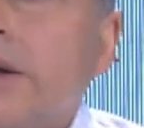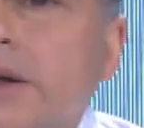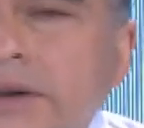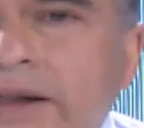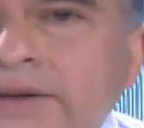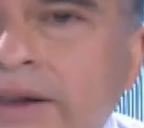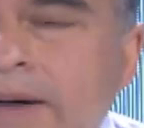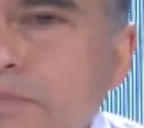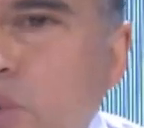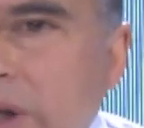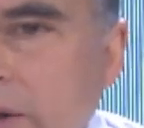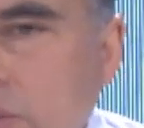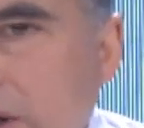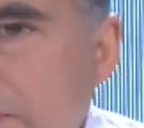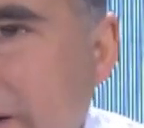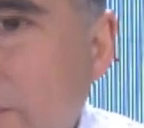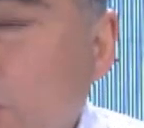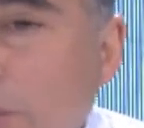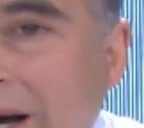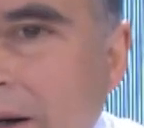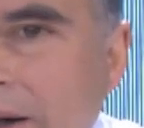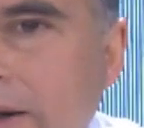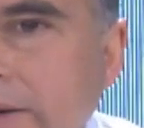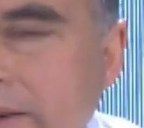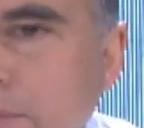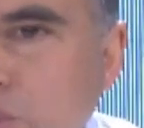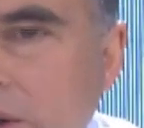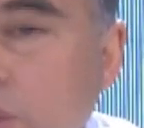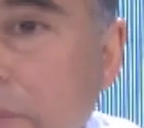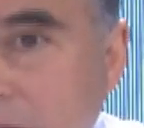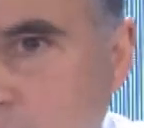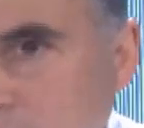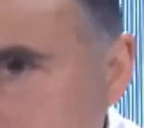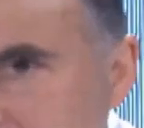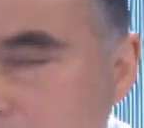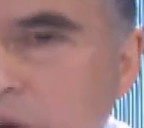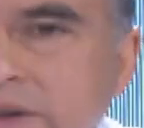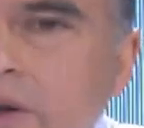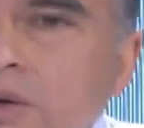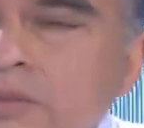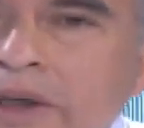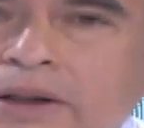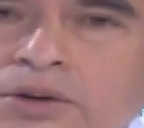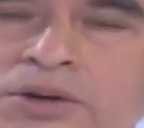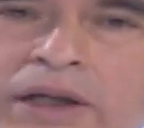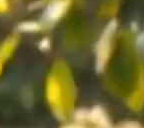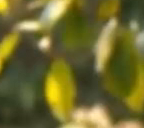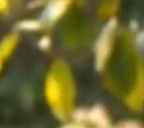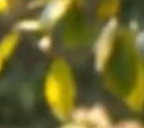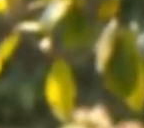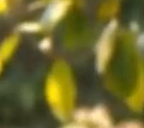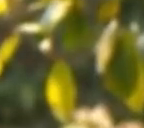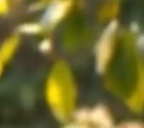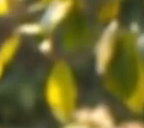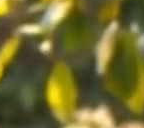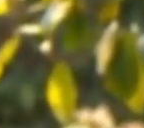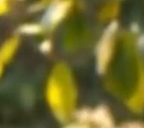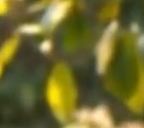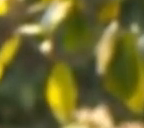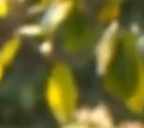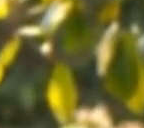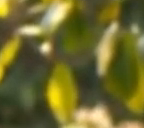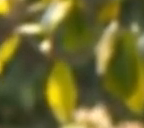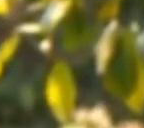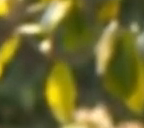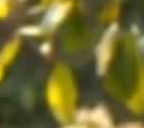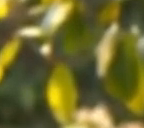base de este gran proyecto de la paz global al que está apostando Petro y millones de colombianos,